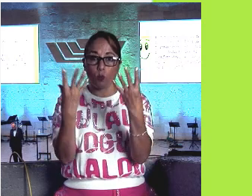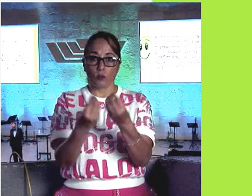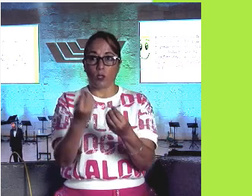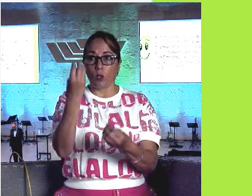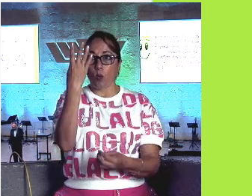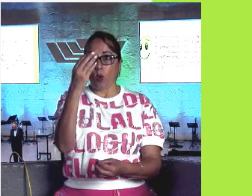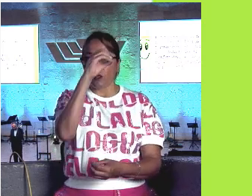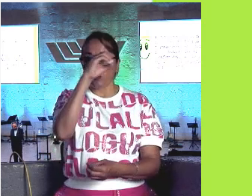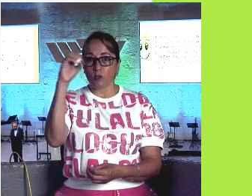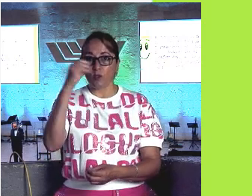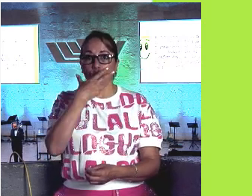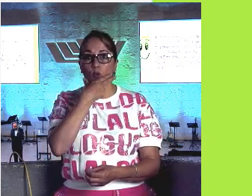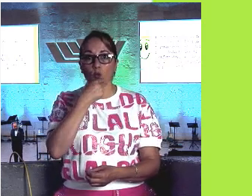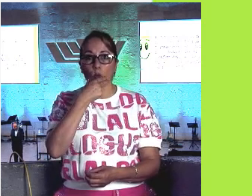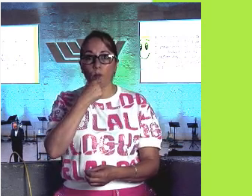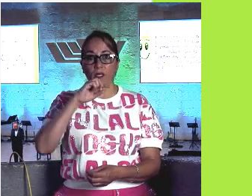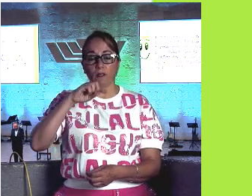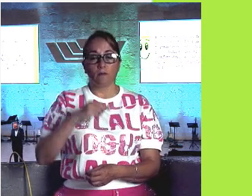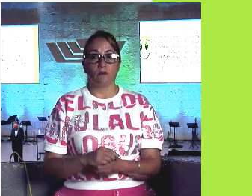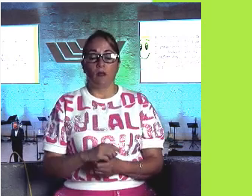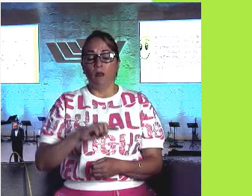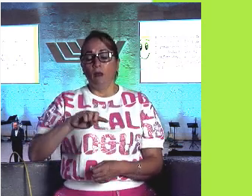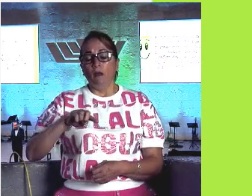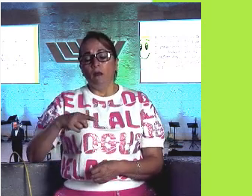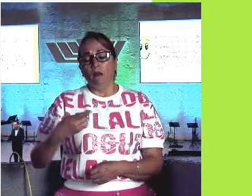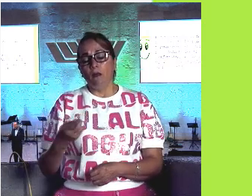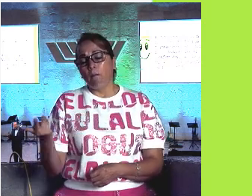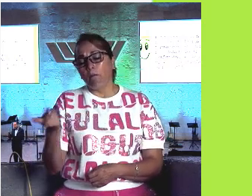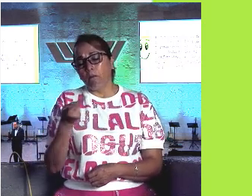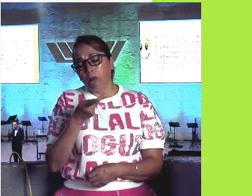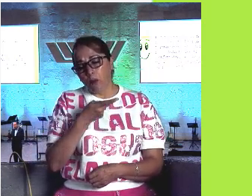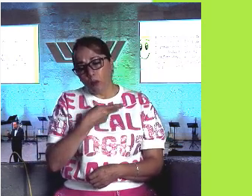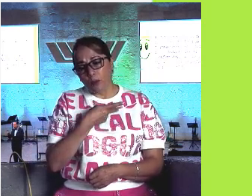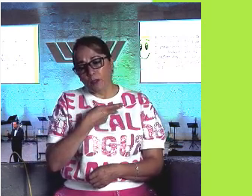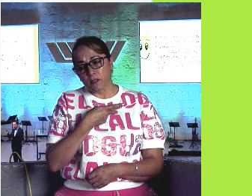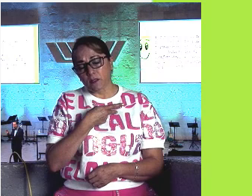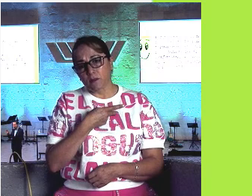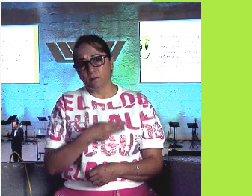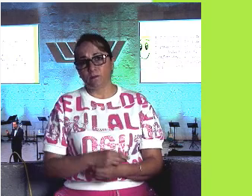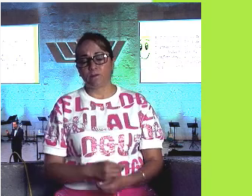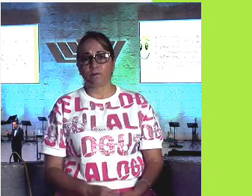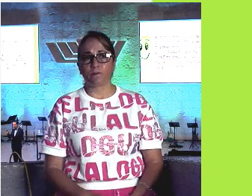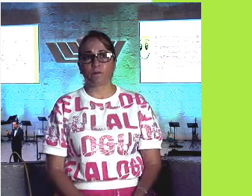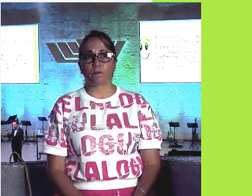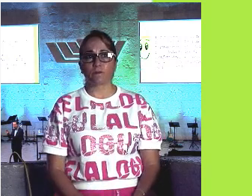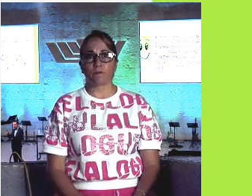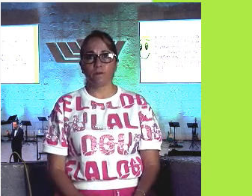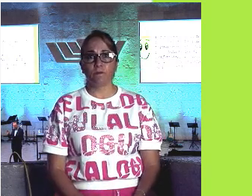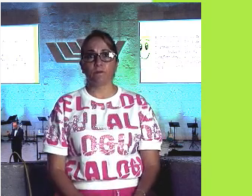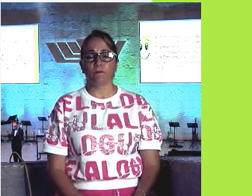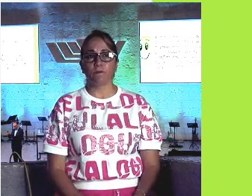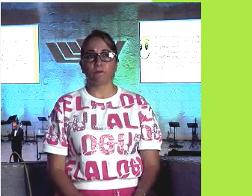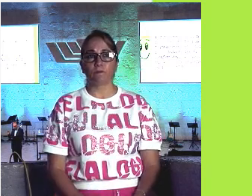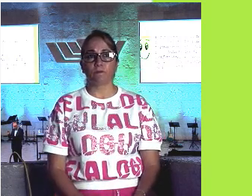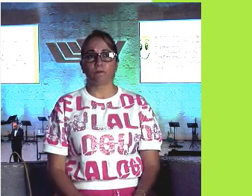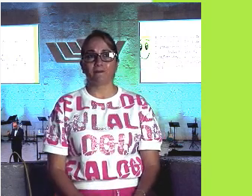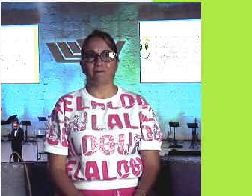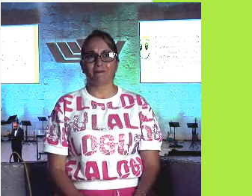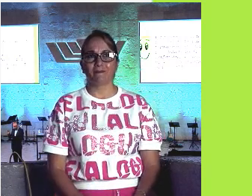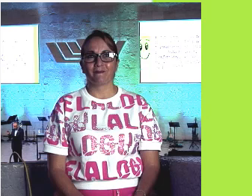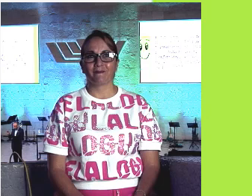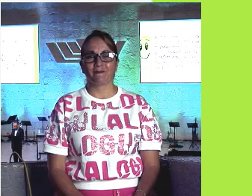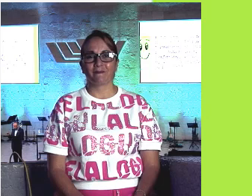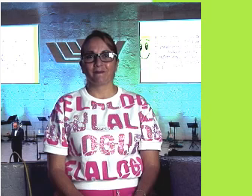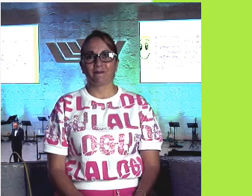400 hombres, todos ellos eran tan pobres, fíjense cómo cambia aquí el contexto, ¿eh? Eran